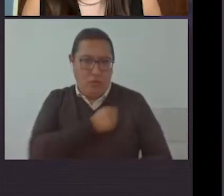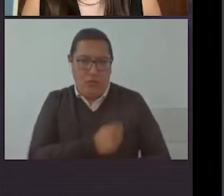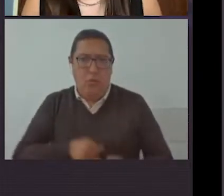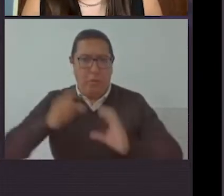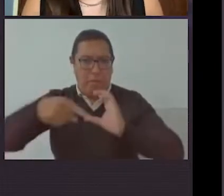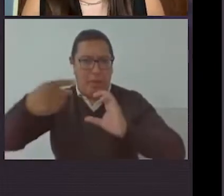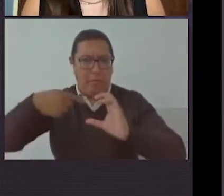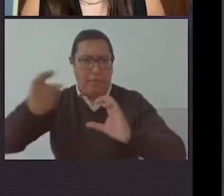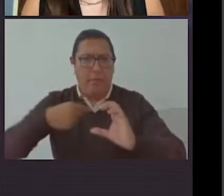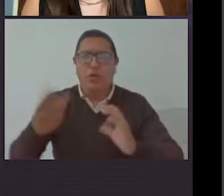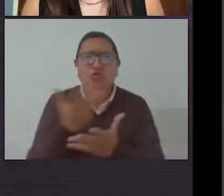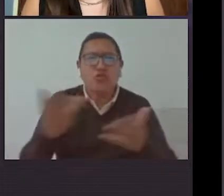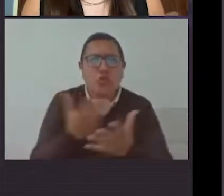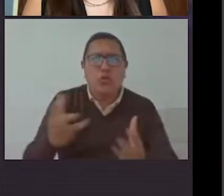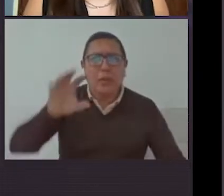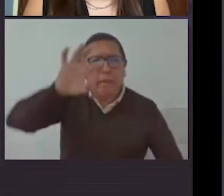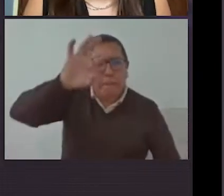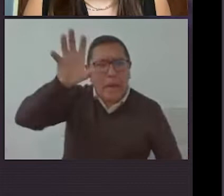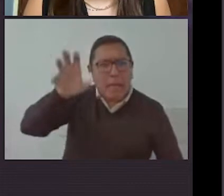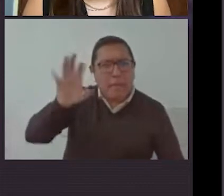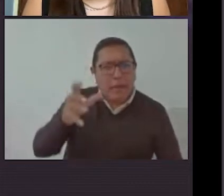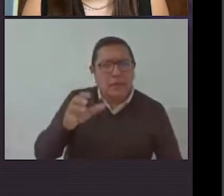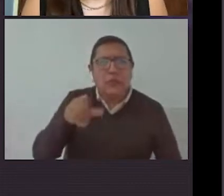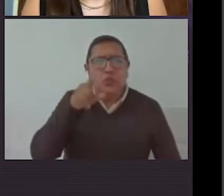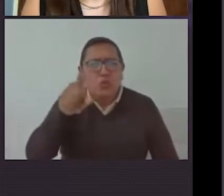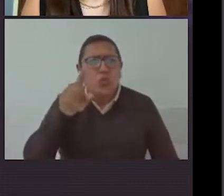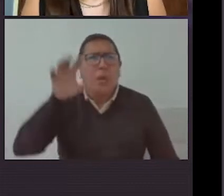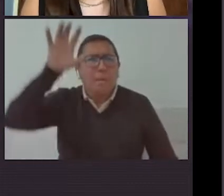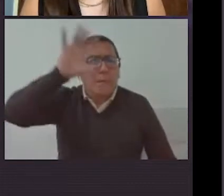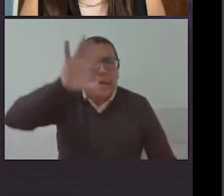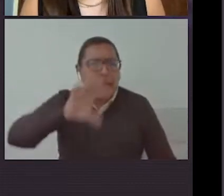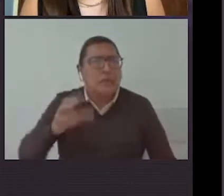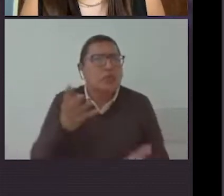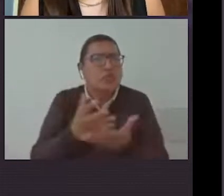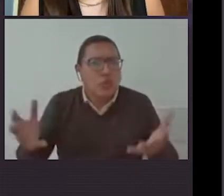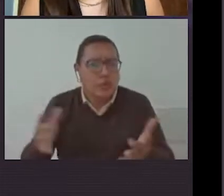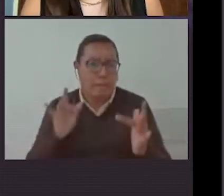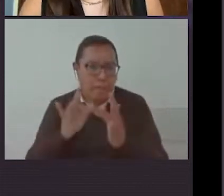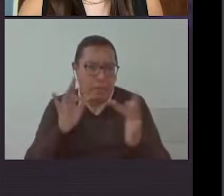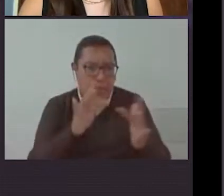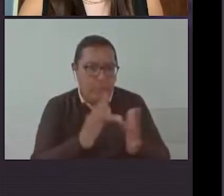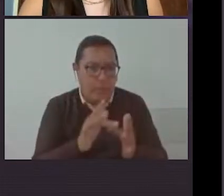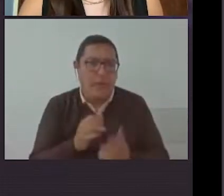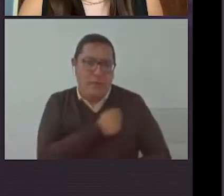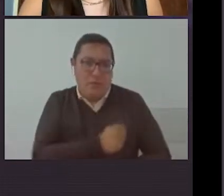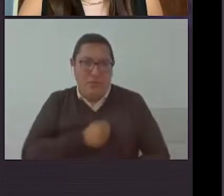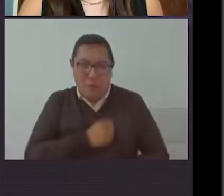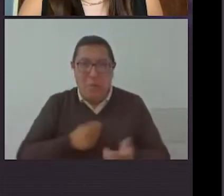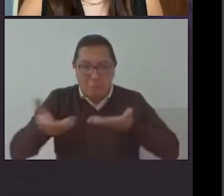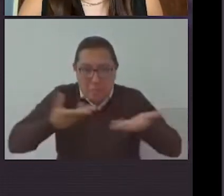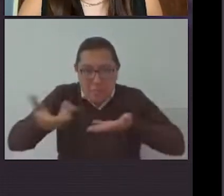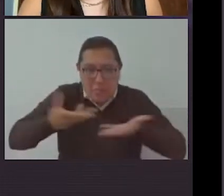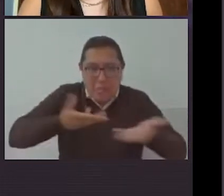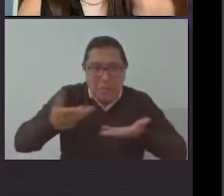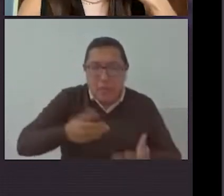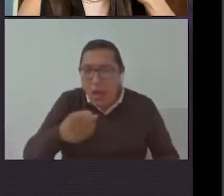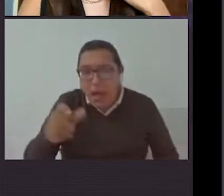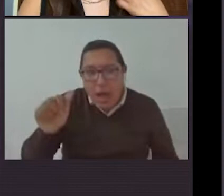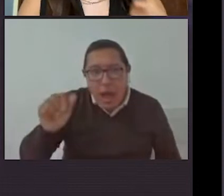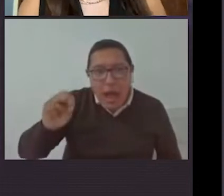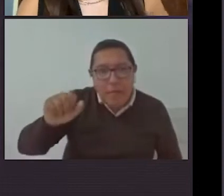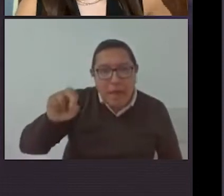en contacto y generar más conexión. Los invito a que vayan escribiendo. A ver, Armando,